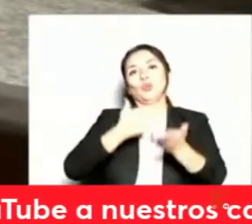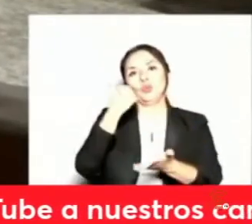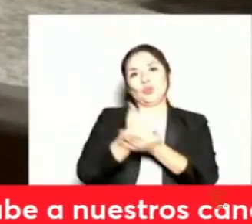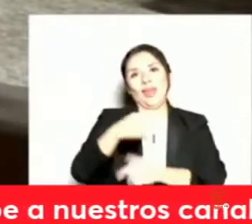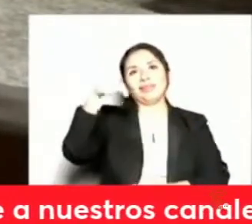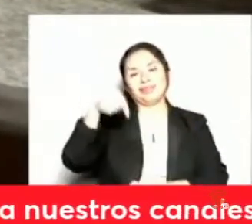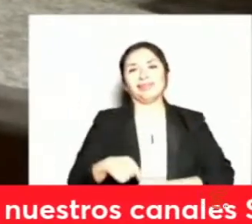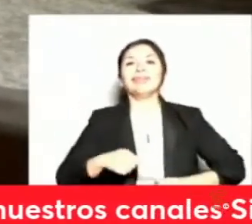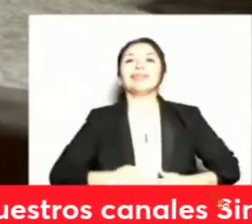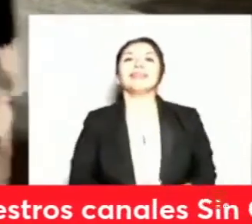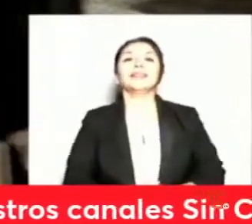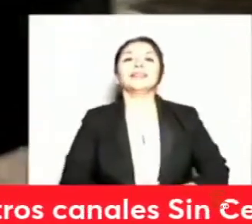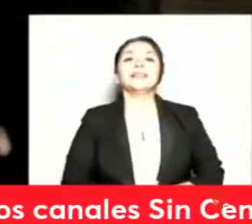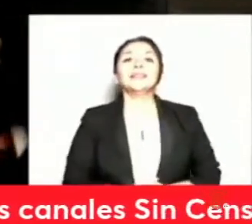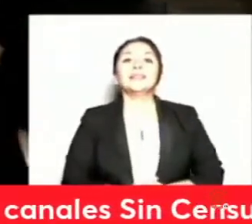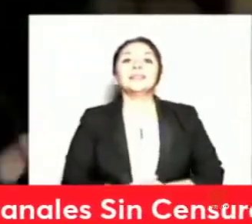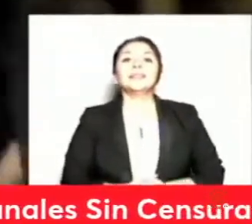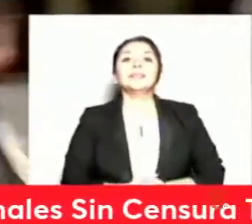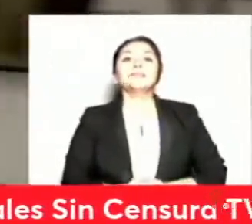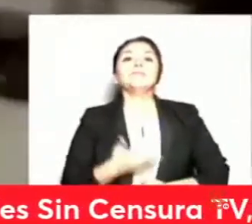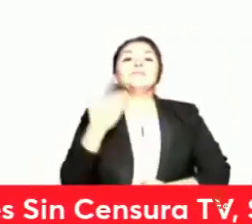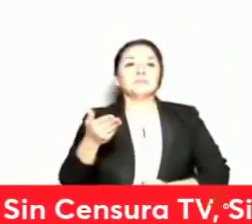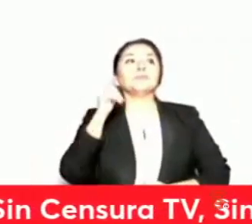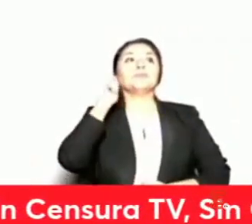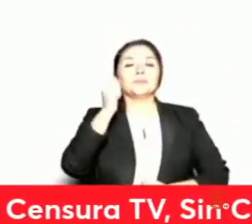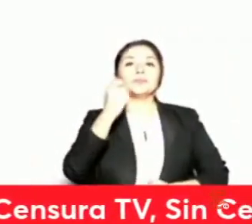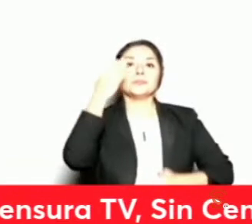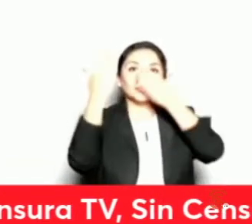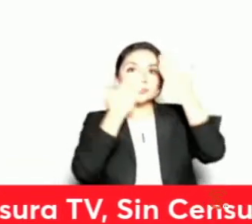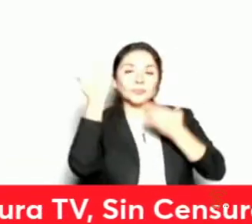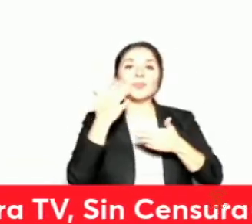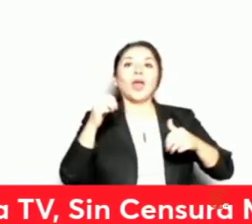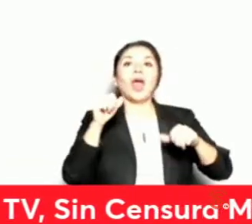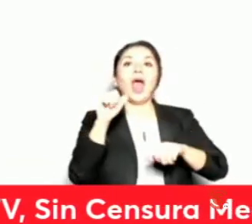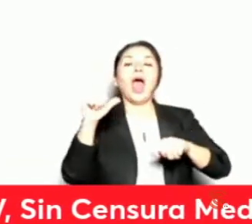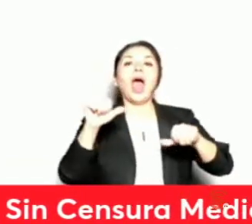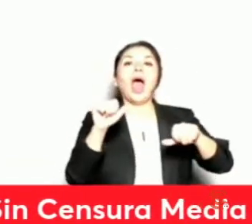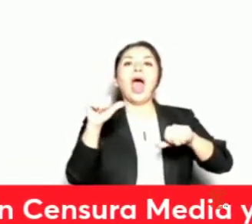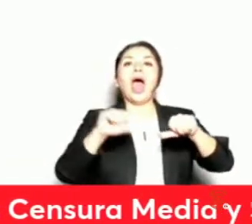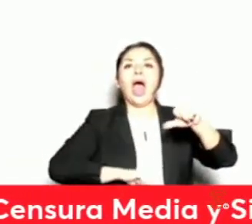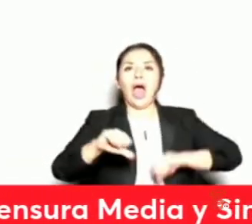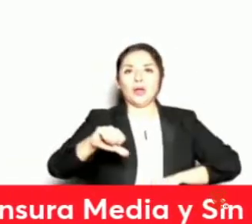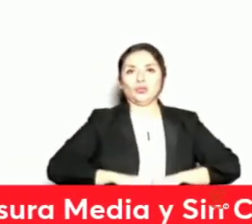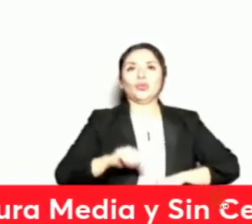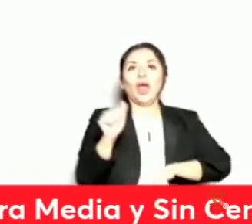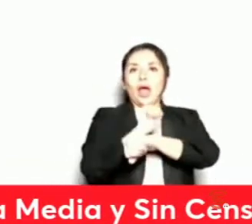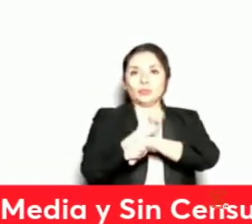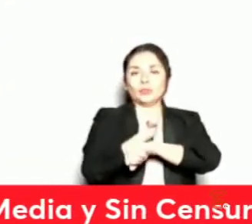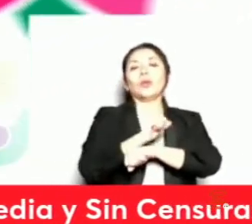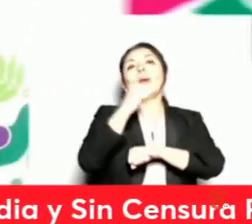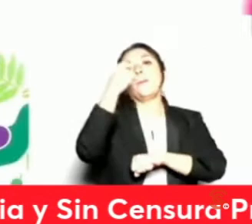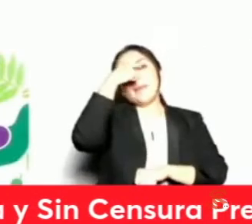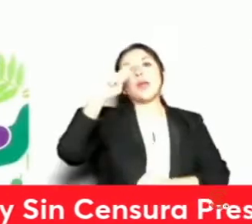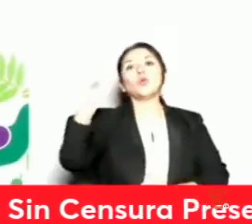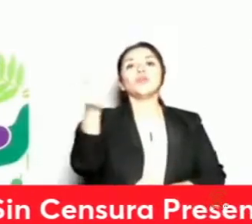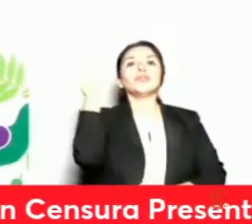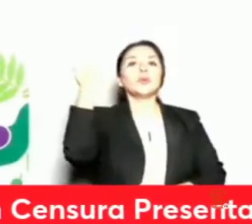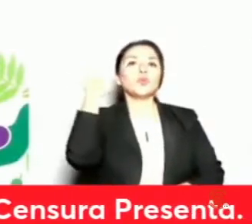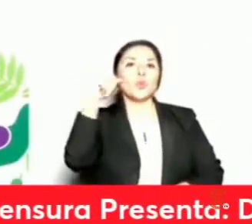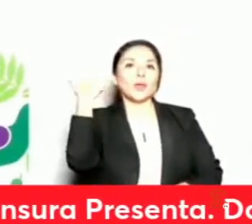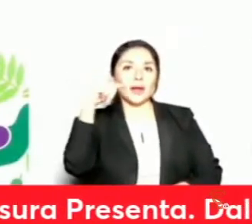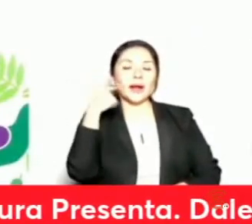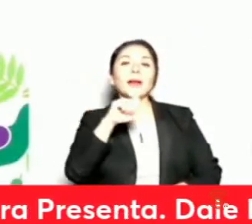México. Gracias, Ana Francis. Ana Francis Moore estudió actuación en el Foro Teatro Contemporáneo, es licenciada en Artes Escénicas por la Universidad de